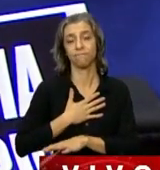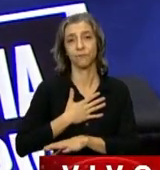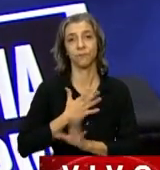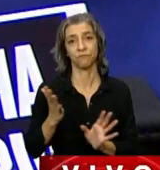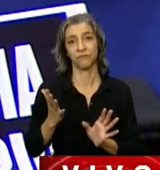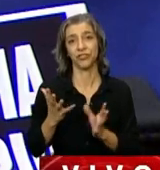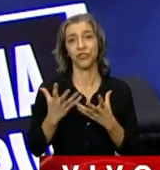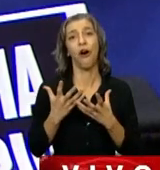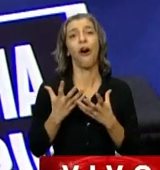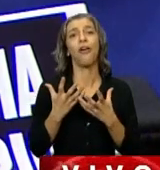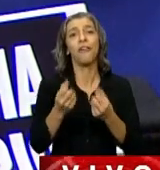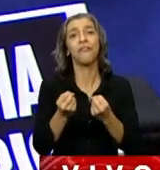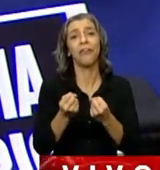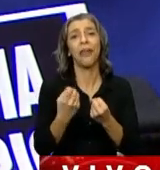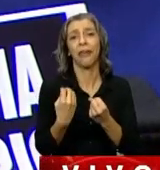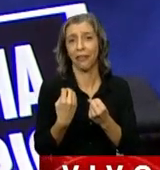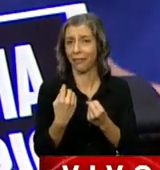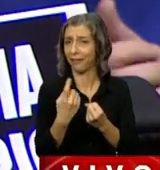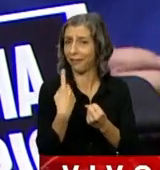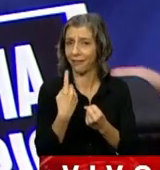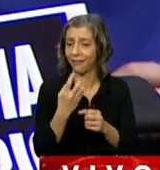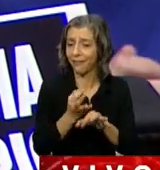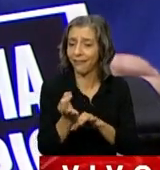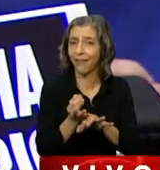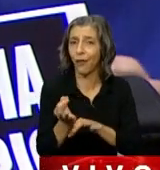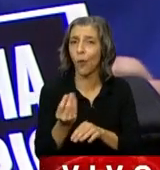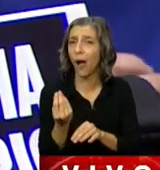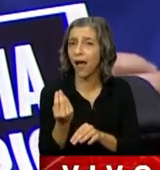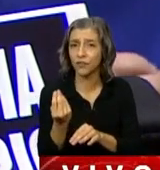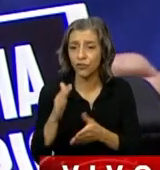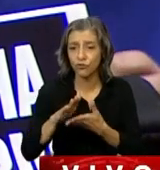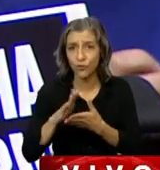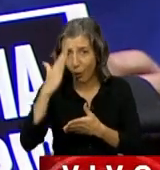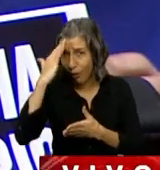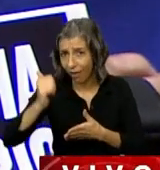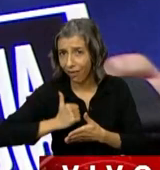que educar en la memoria y en la denuncia del rol de la dictadura,